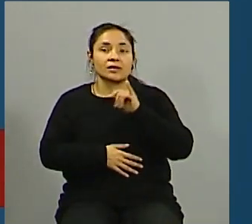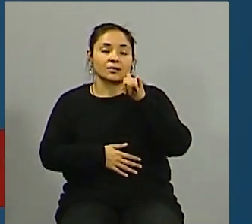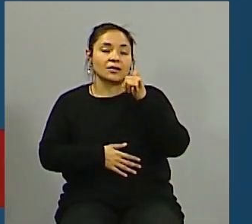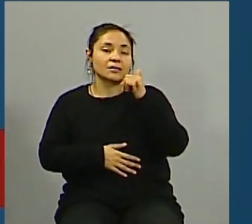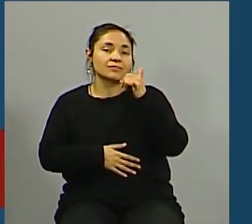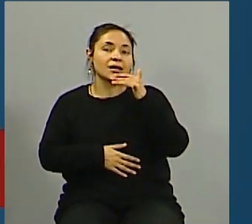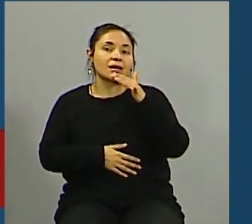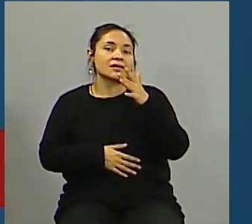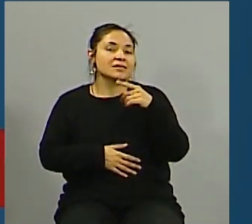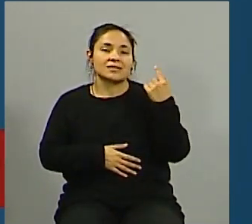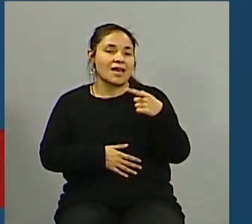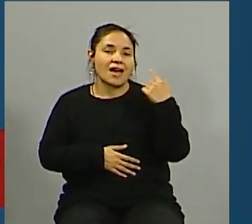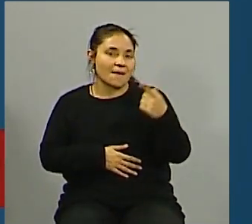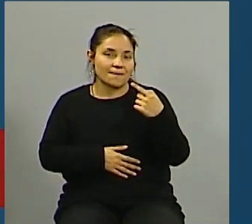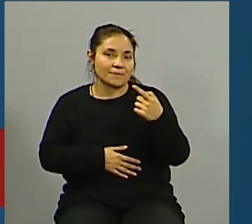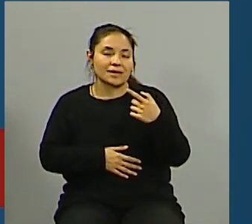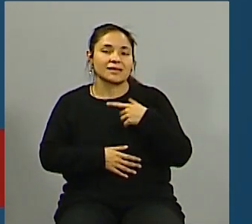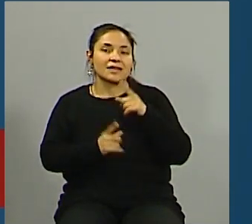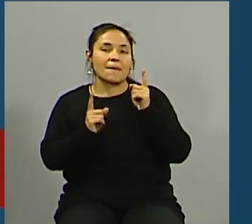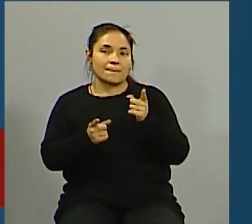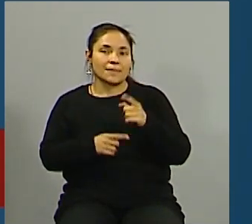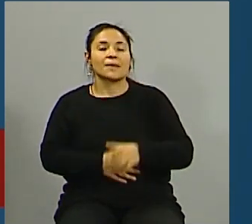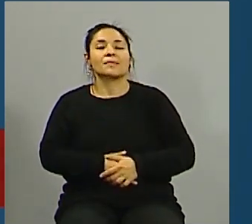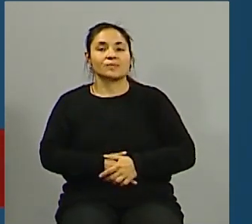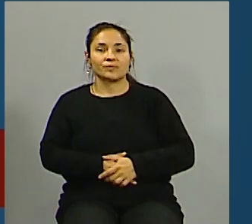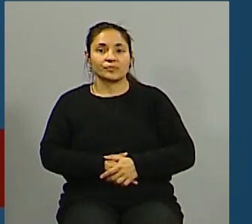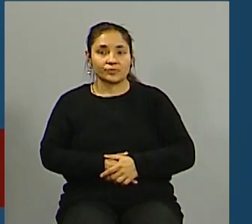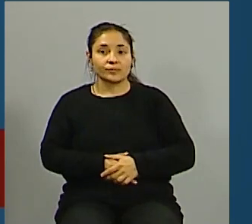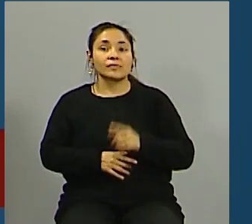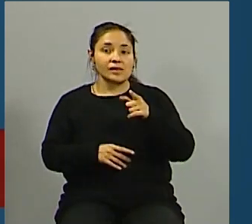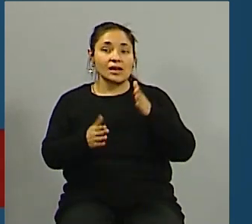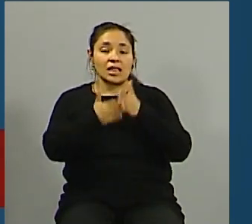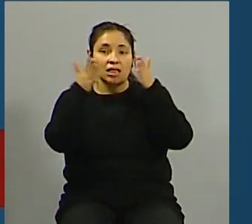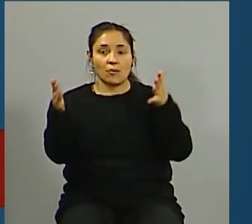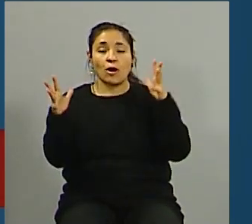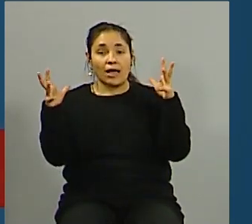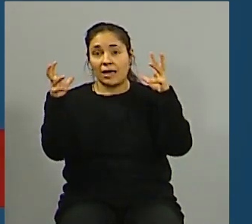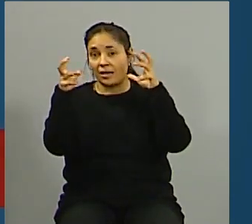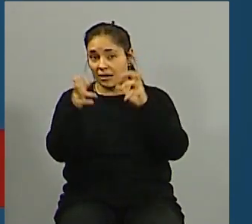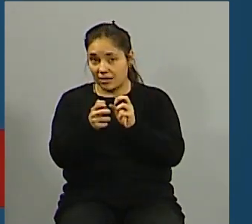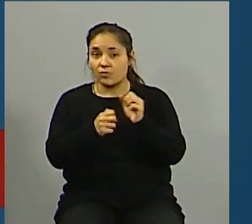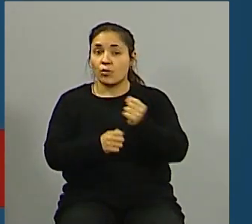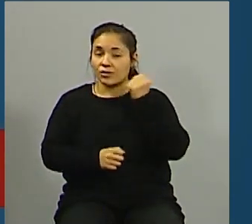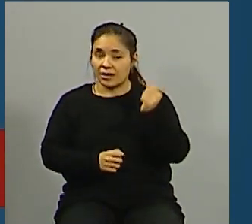cuesta y siempre somos los que ponemos los costos, digamos. Sí. Porque también en estas épocas de crisis, y hay que decirlo,